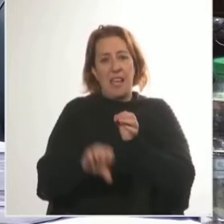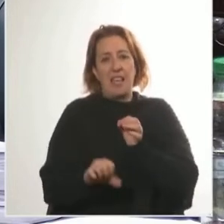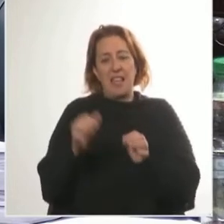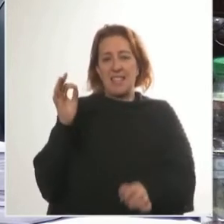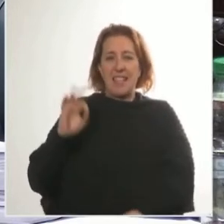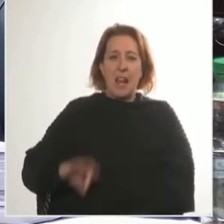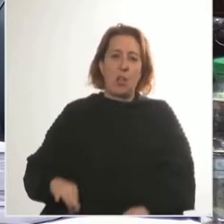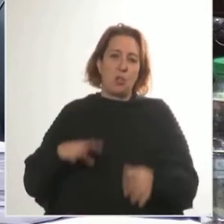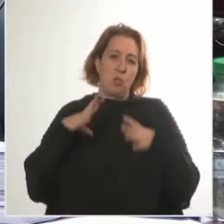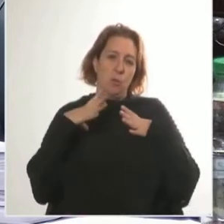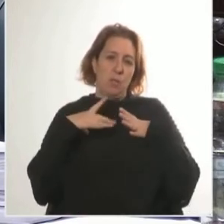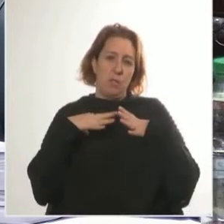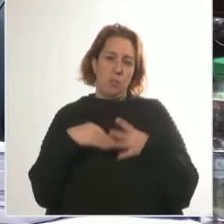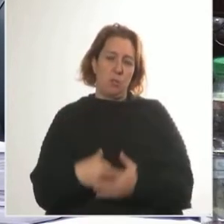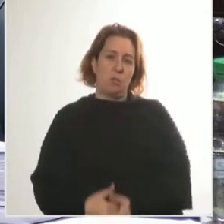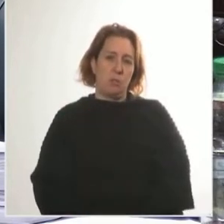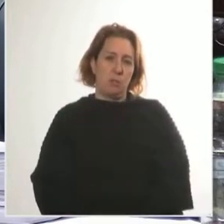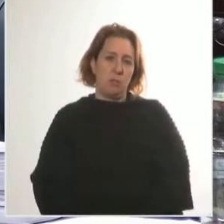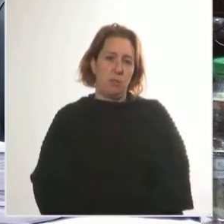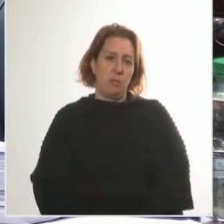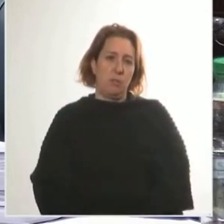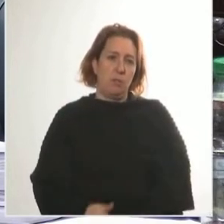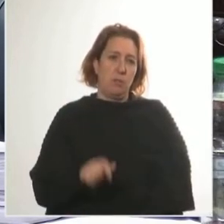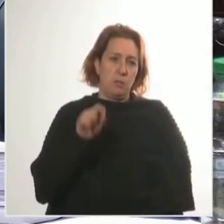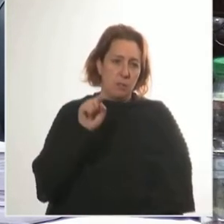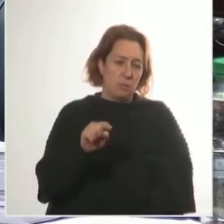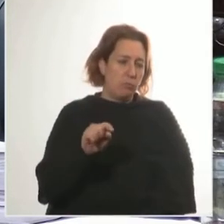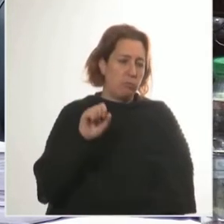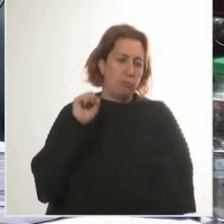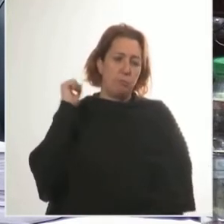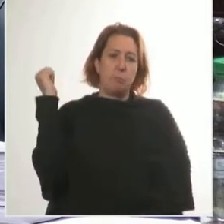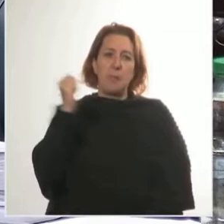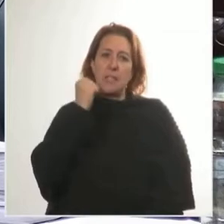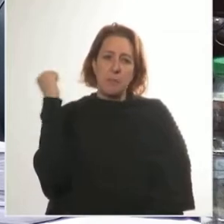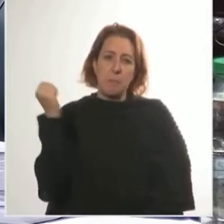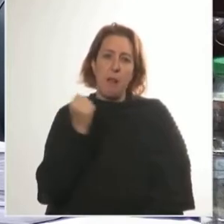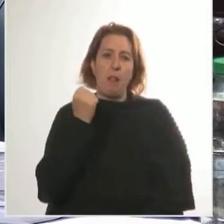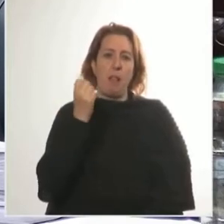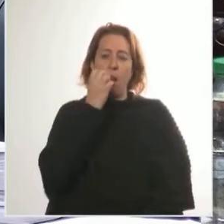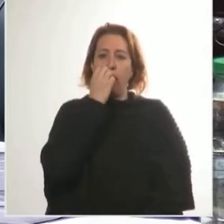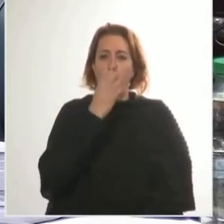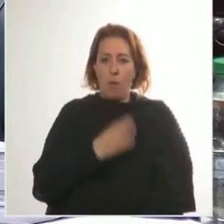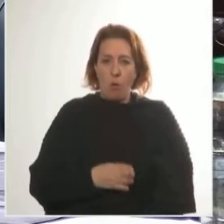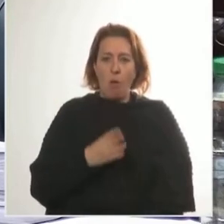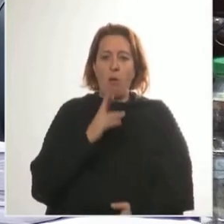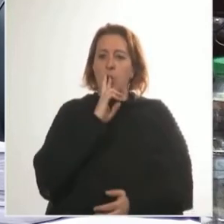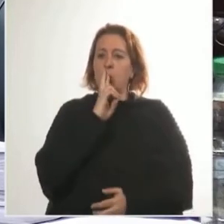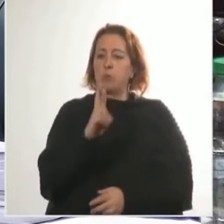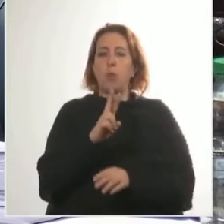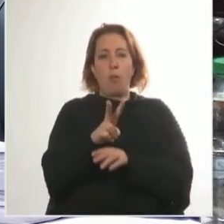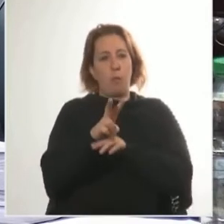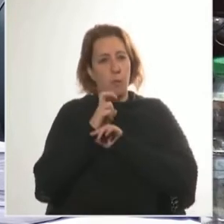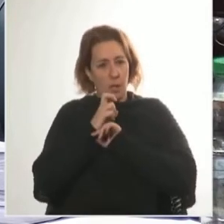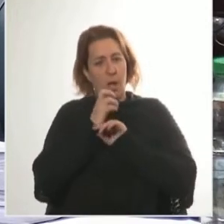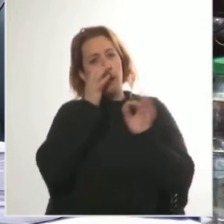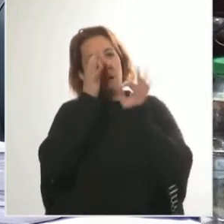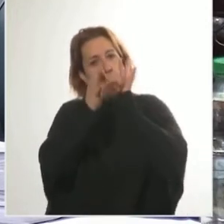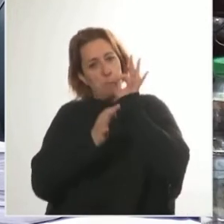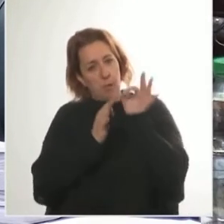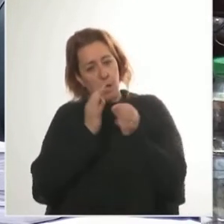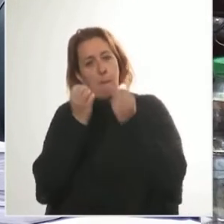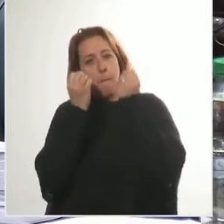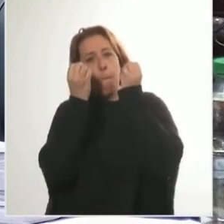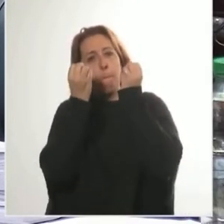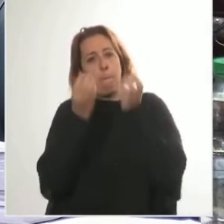y las jubilaciones. El grueso de la mejora del resultado fiscal se explica por